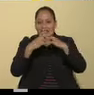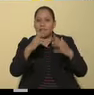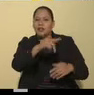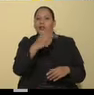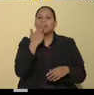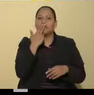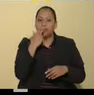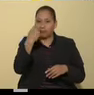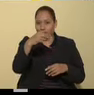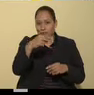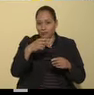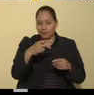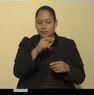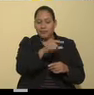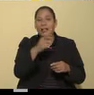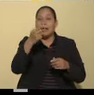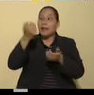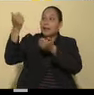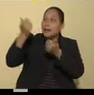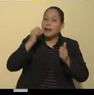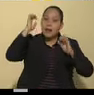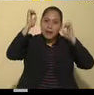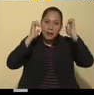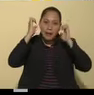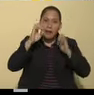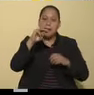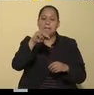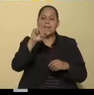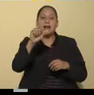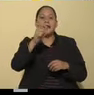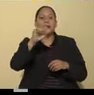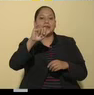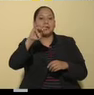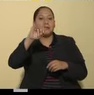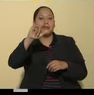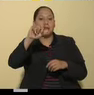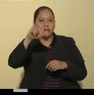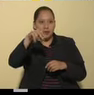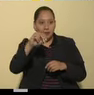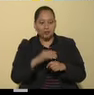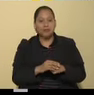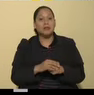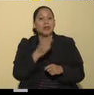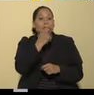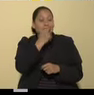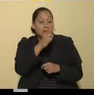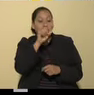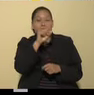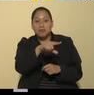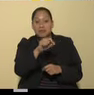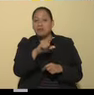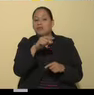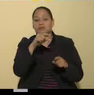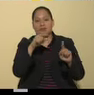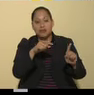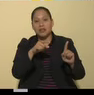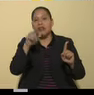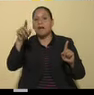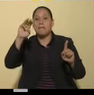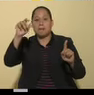trajeron como emperador a Maximiliano de Habsburgo. Es más, corrió la misma suerte que